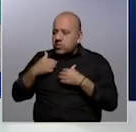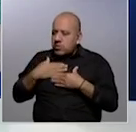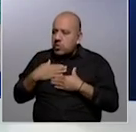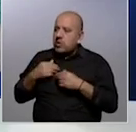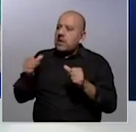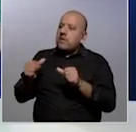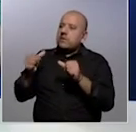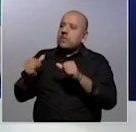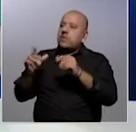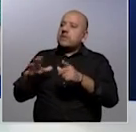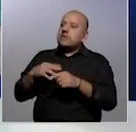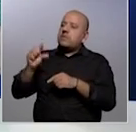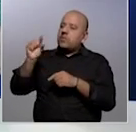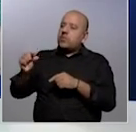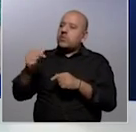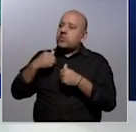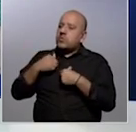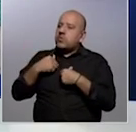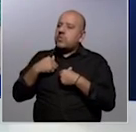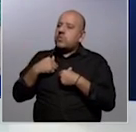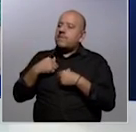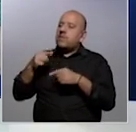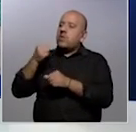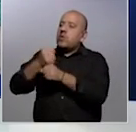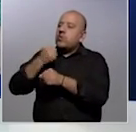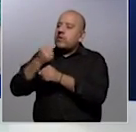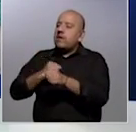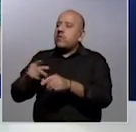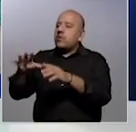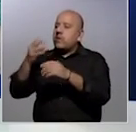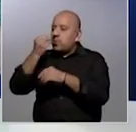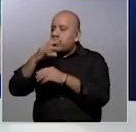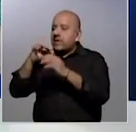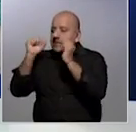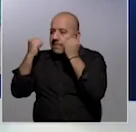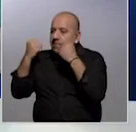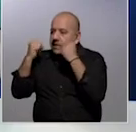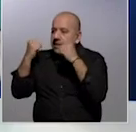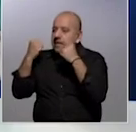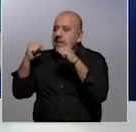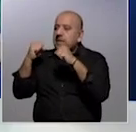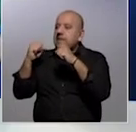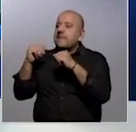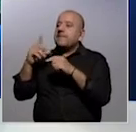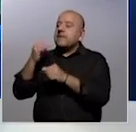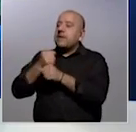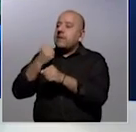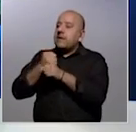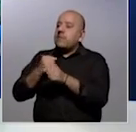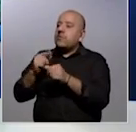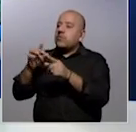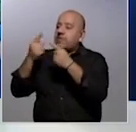este hace poquito y tuvimos un trabajo de buenas prácticas a nivel de defensorial y trabajamos con